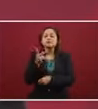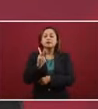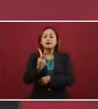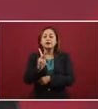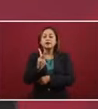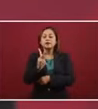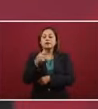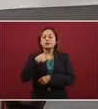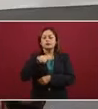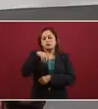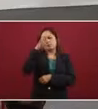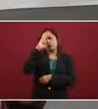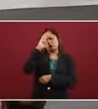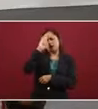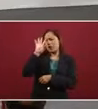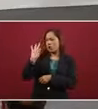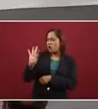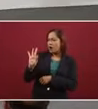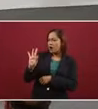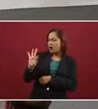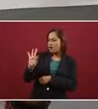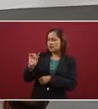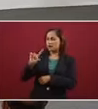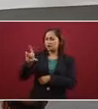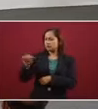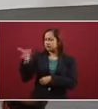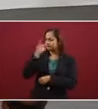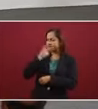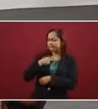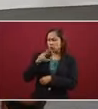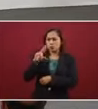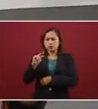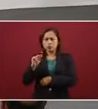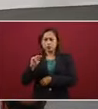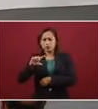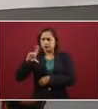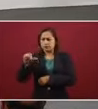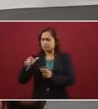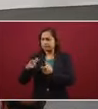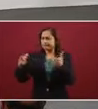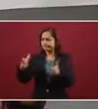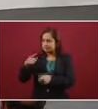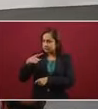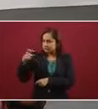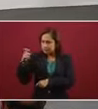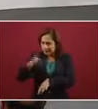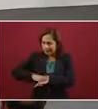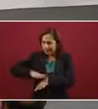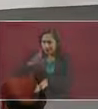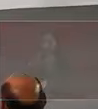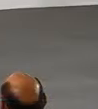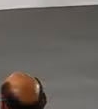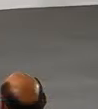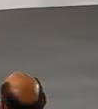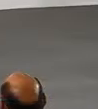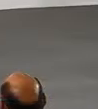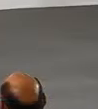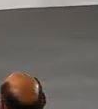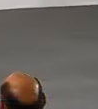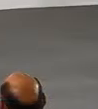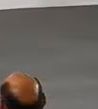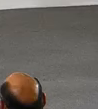yo hablaba de 40, luego me dijeron que 80, luego más de 100 amparos.